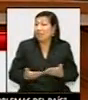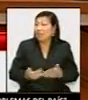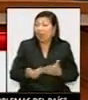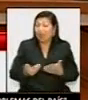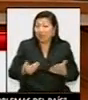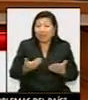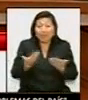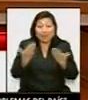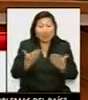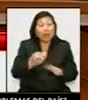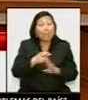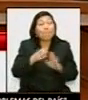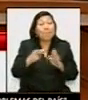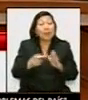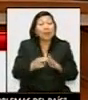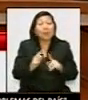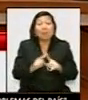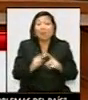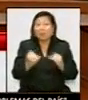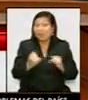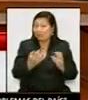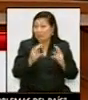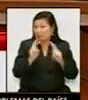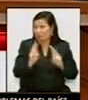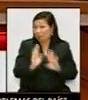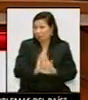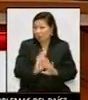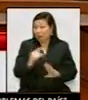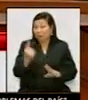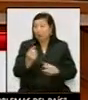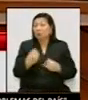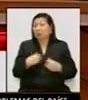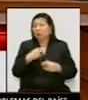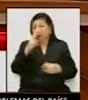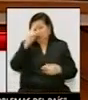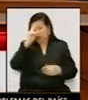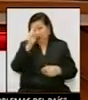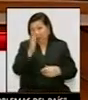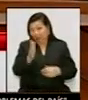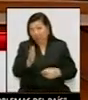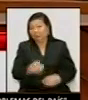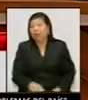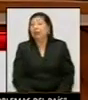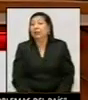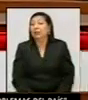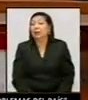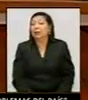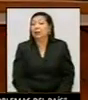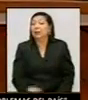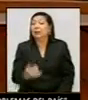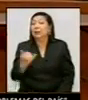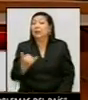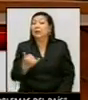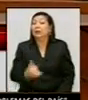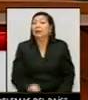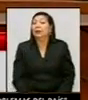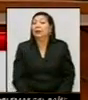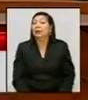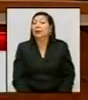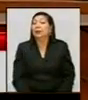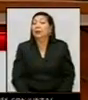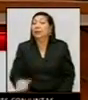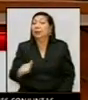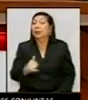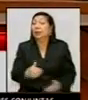proyecto al Ejecutivo y simplemente se limitan a observar. Con muchísimo respeto para los siguientes funcionarios, yo creo que aquí, al igual que los